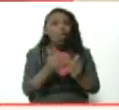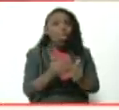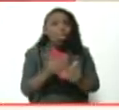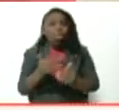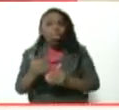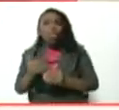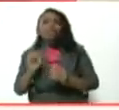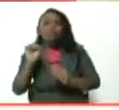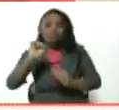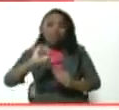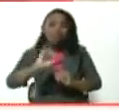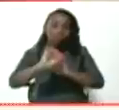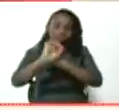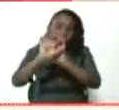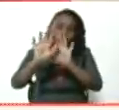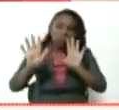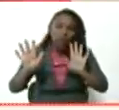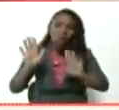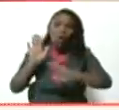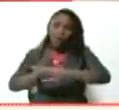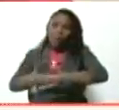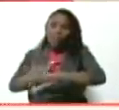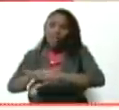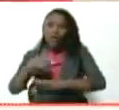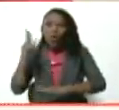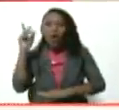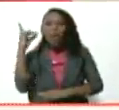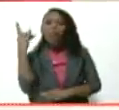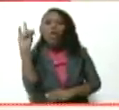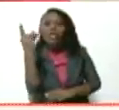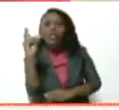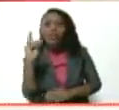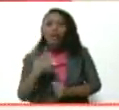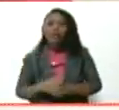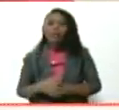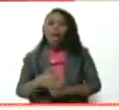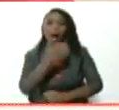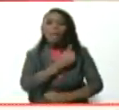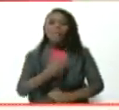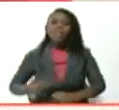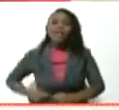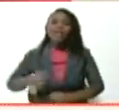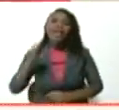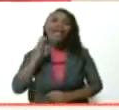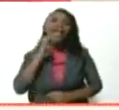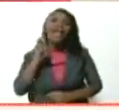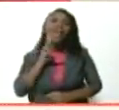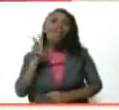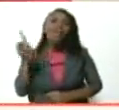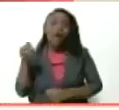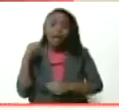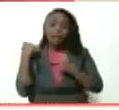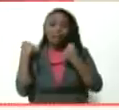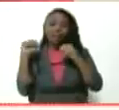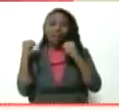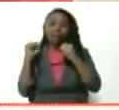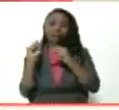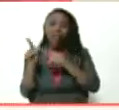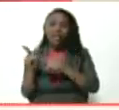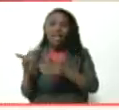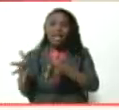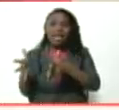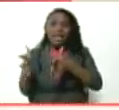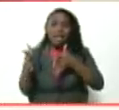importantes, sí, claro. Lo que está ocurriendo en Bolivia. Presidente como Evo Morales, presidente en ejercicio, gana